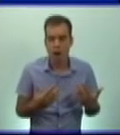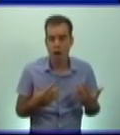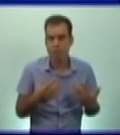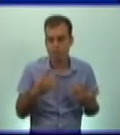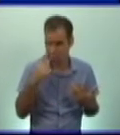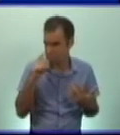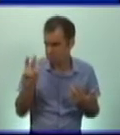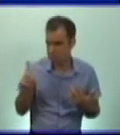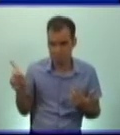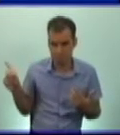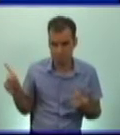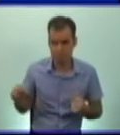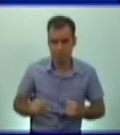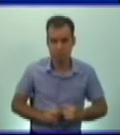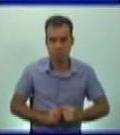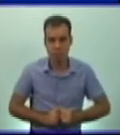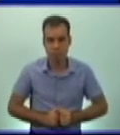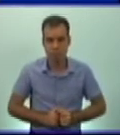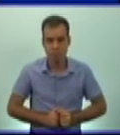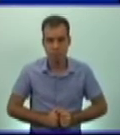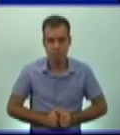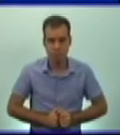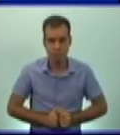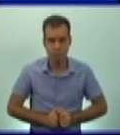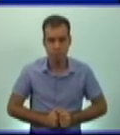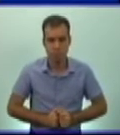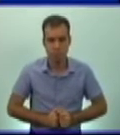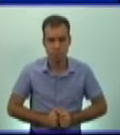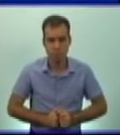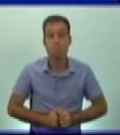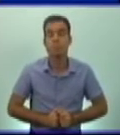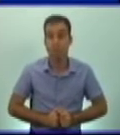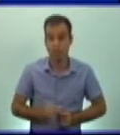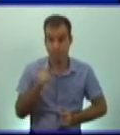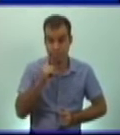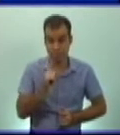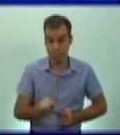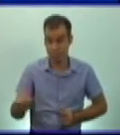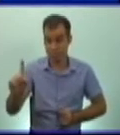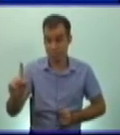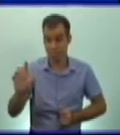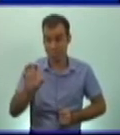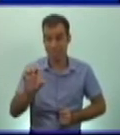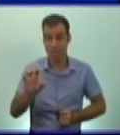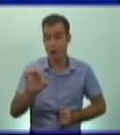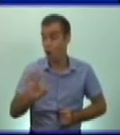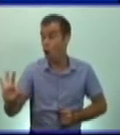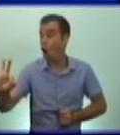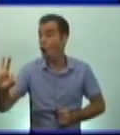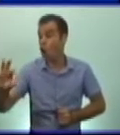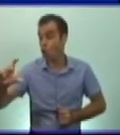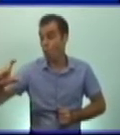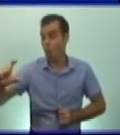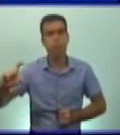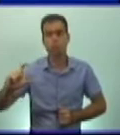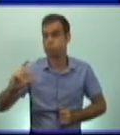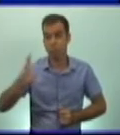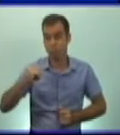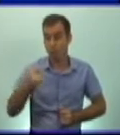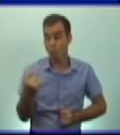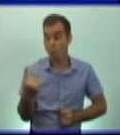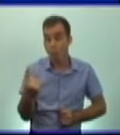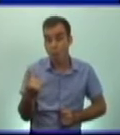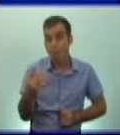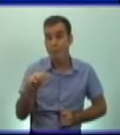que por cada molécula de octazufre, y fíjense que cuando no tengo coeficiente delante es porque tengo una molécula de esta